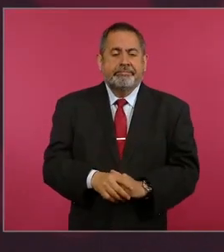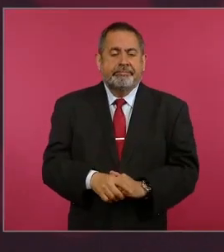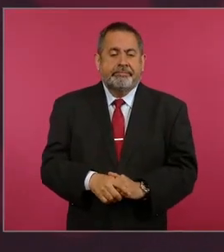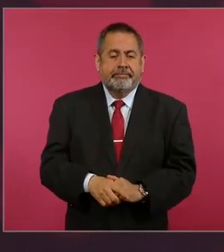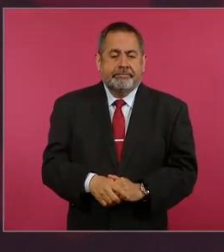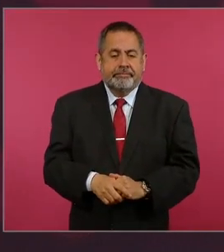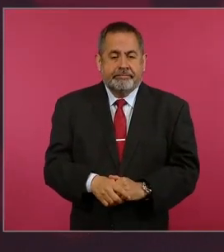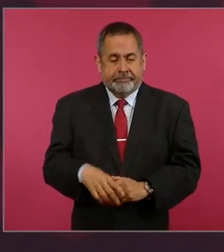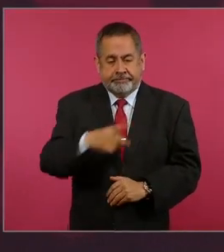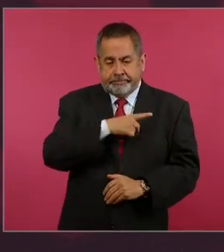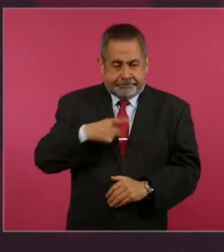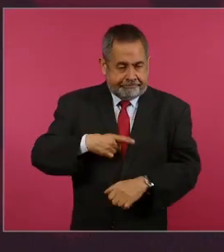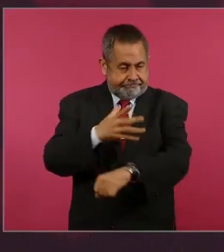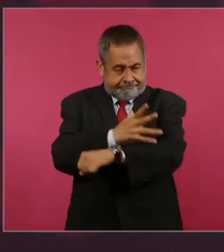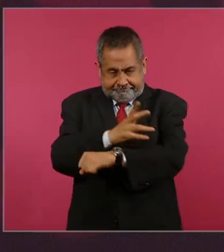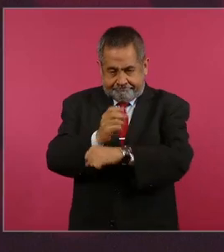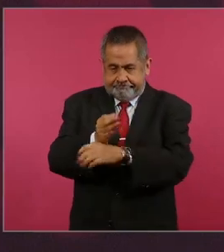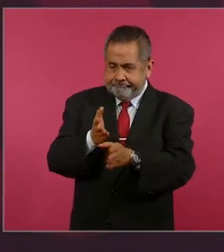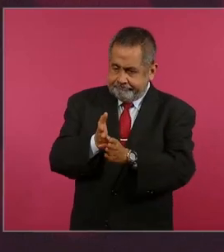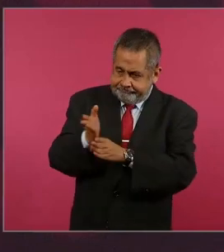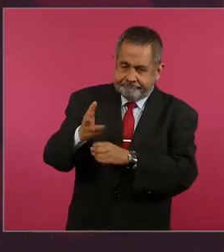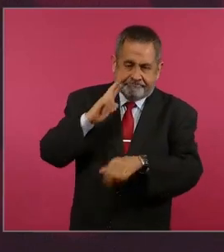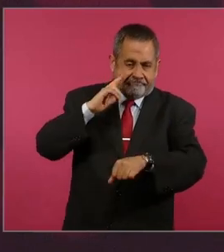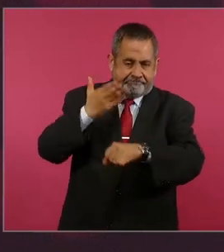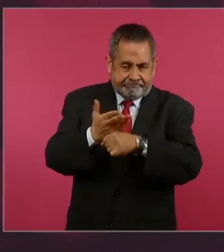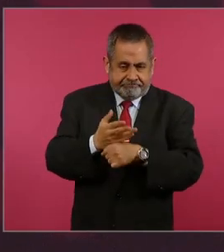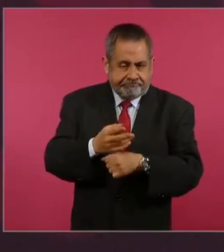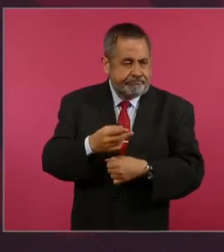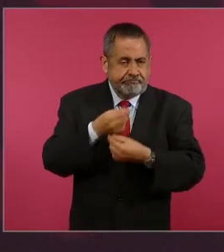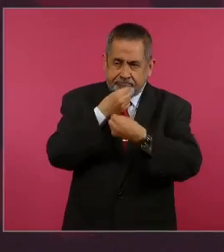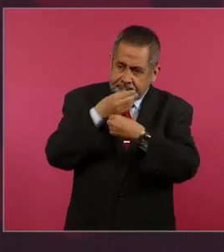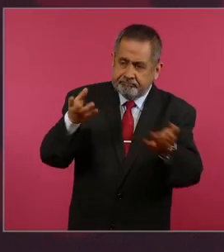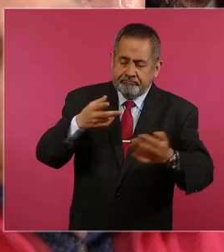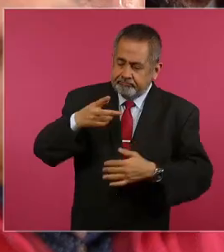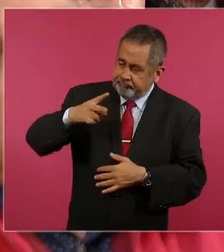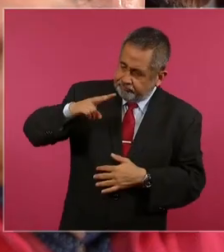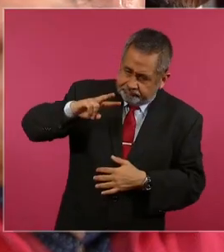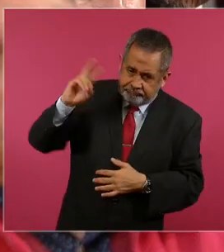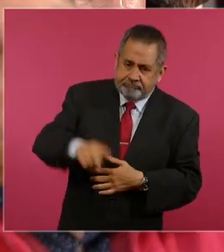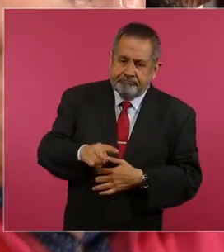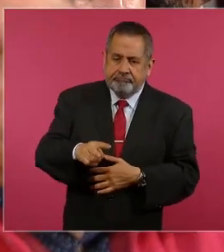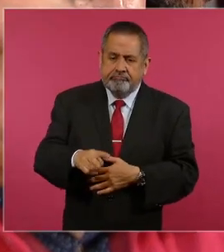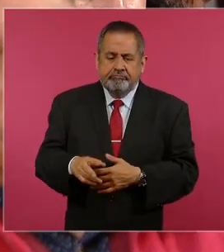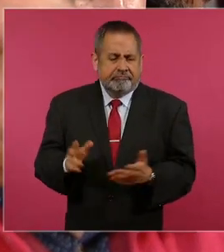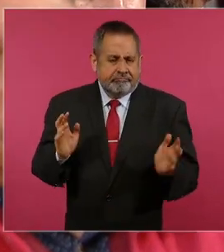que se actúe de manera responsable, que se diga la verdad,